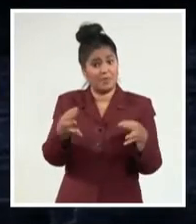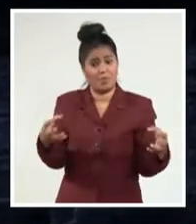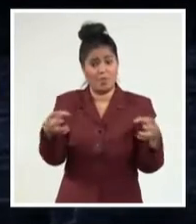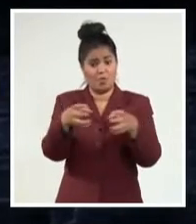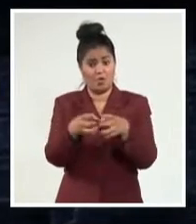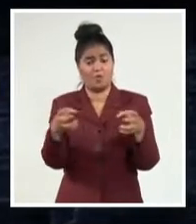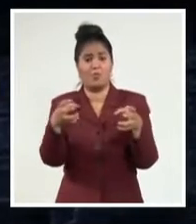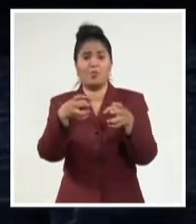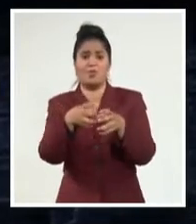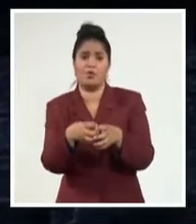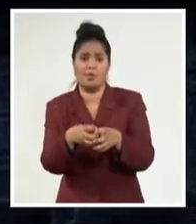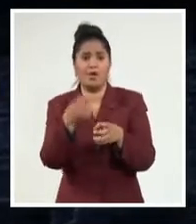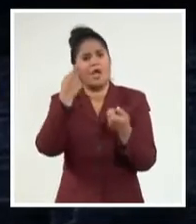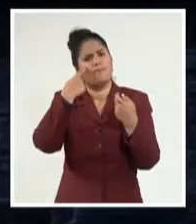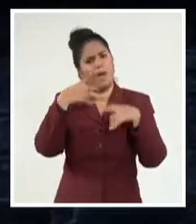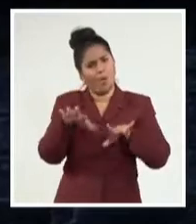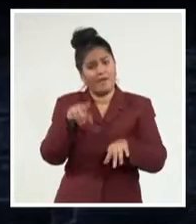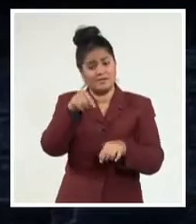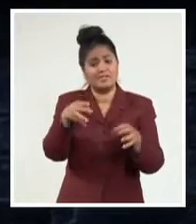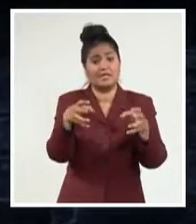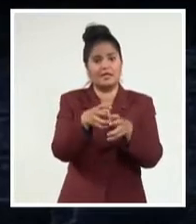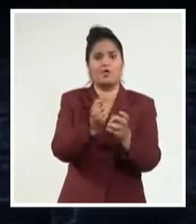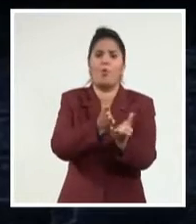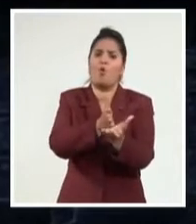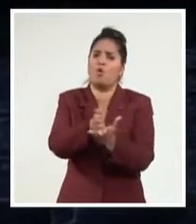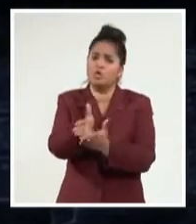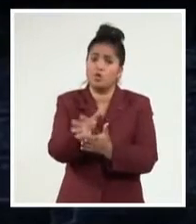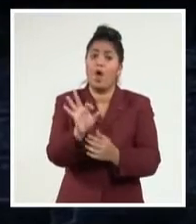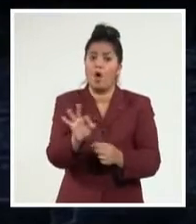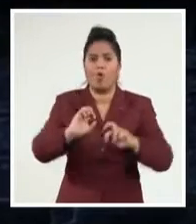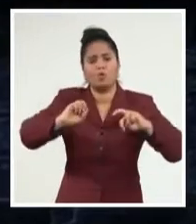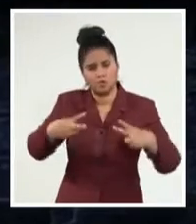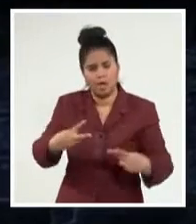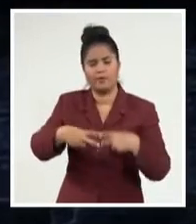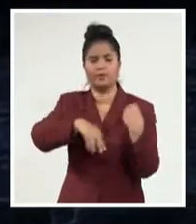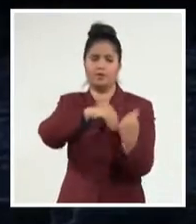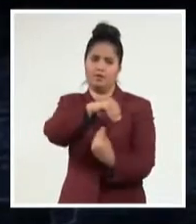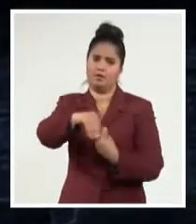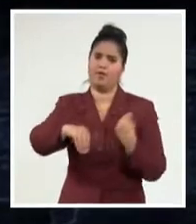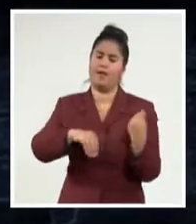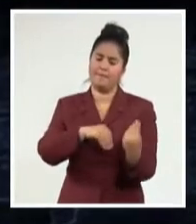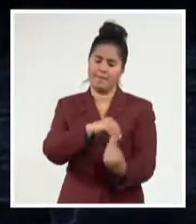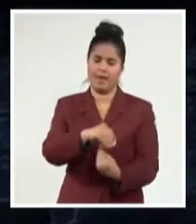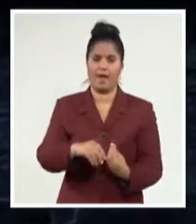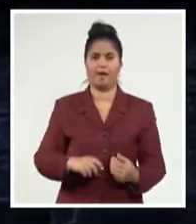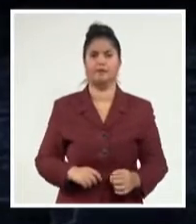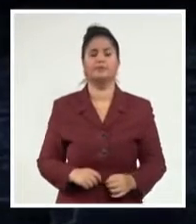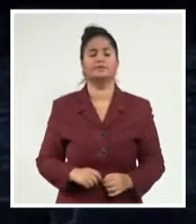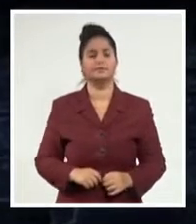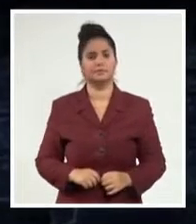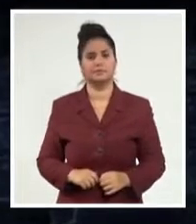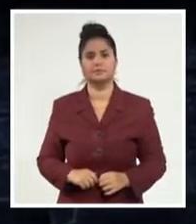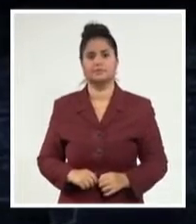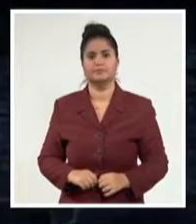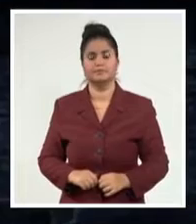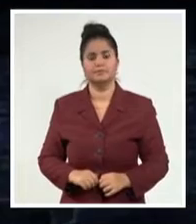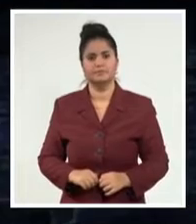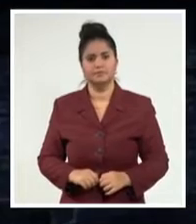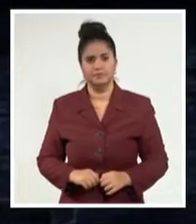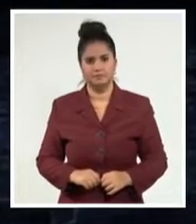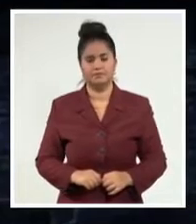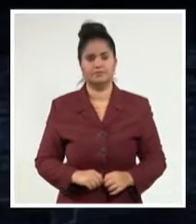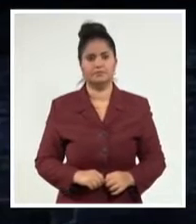en el blanco el estrenado ministro de Salud, al que señalan de curandero y no de hombre de ciencia, entre otros